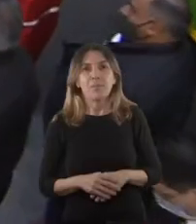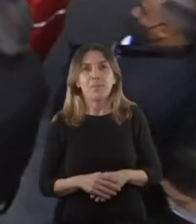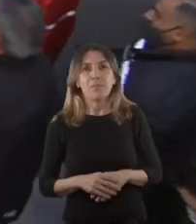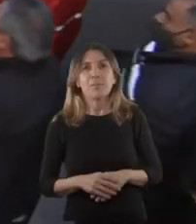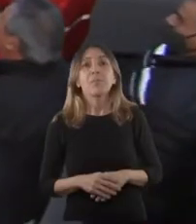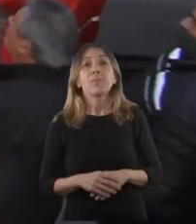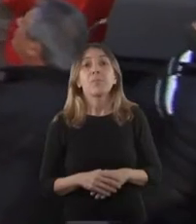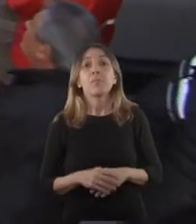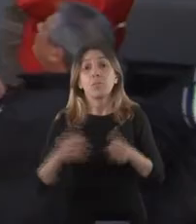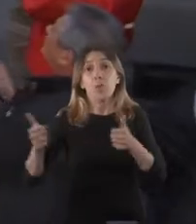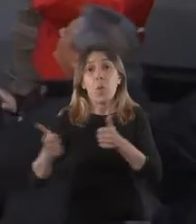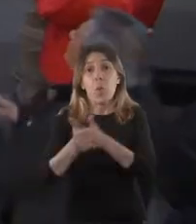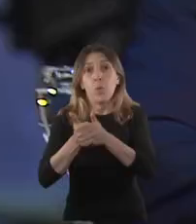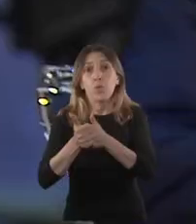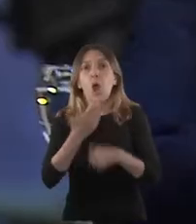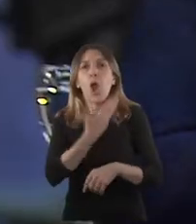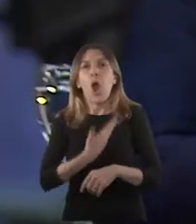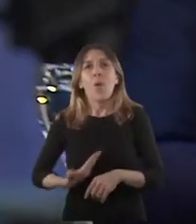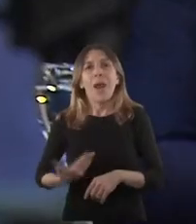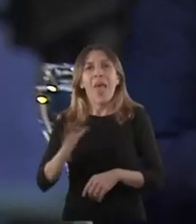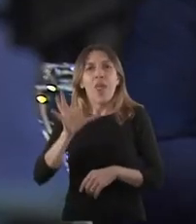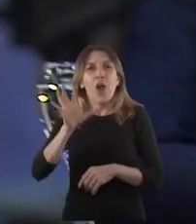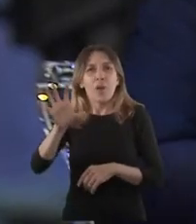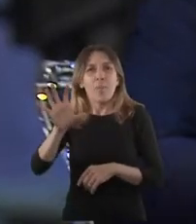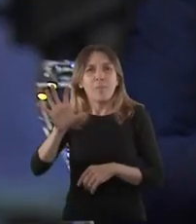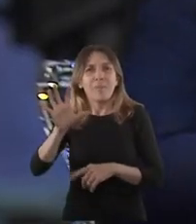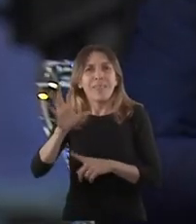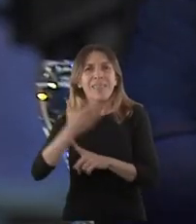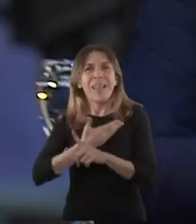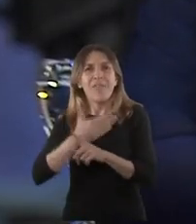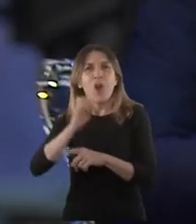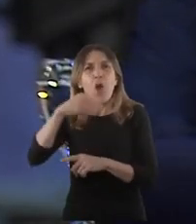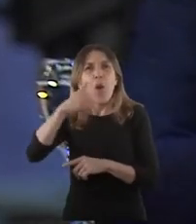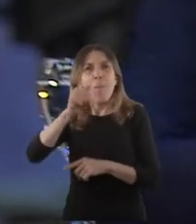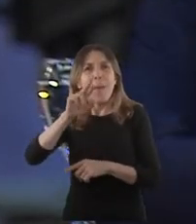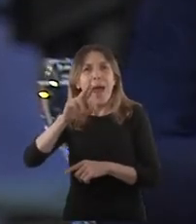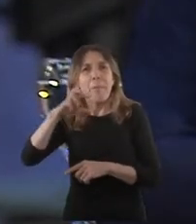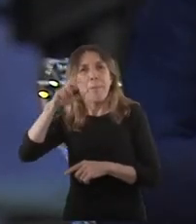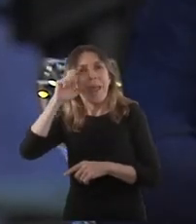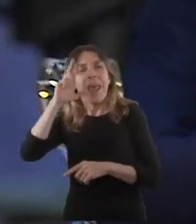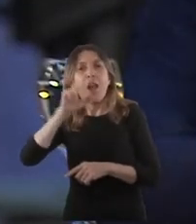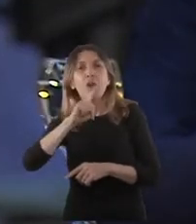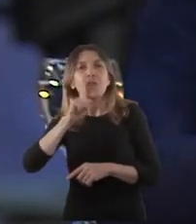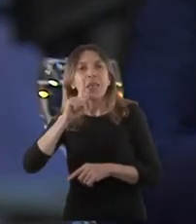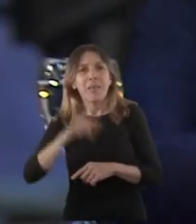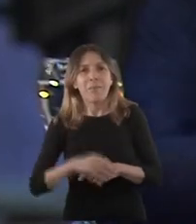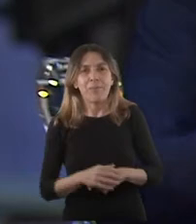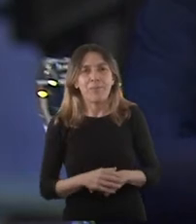el señor Gobernador de la provincia de Santa Fe, Omar Perotti.